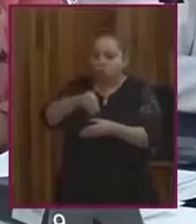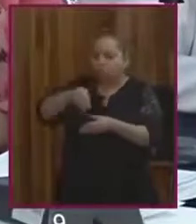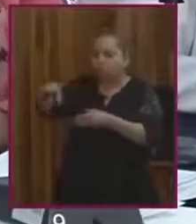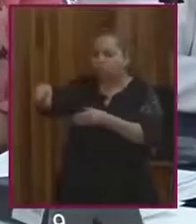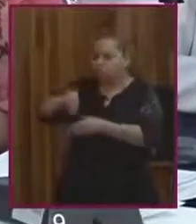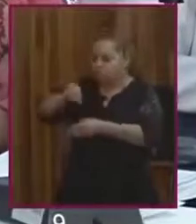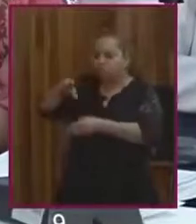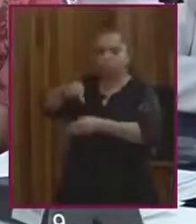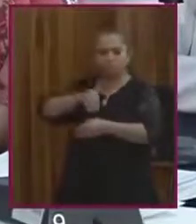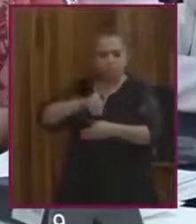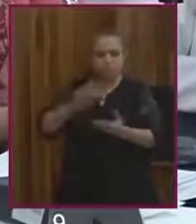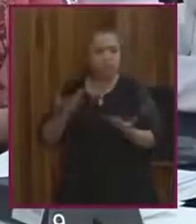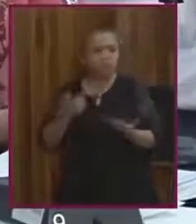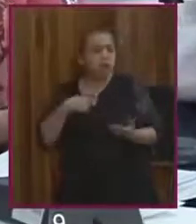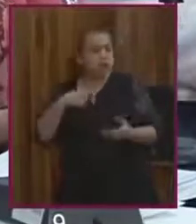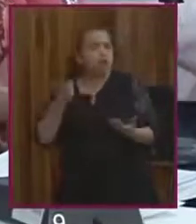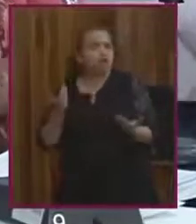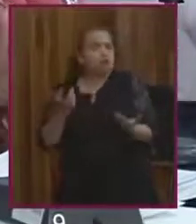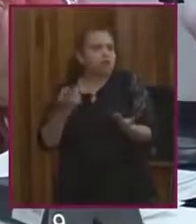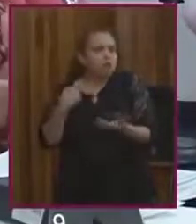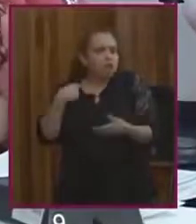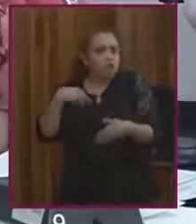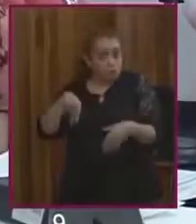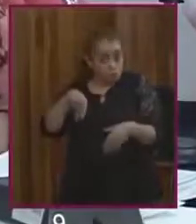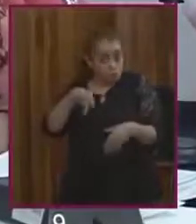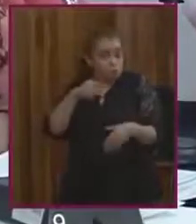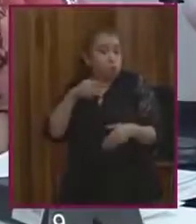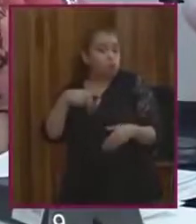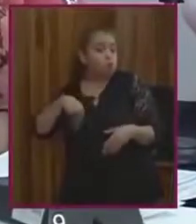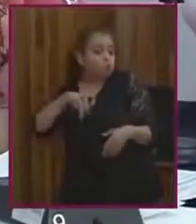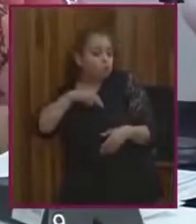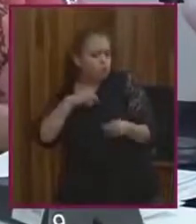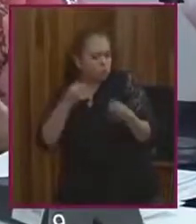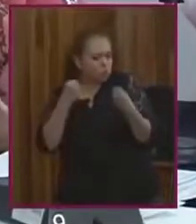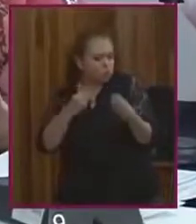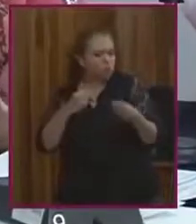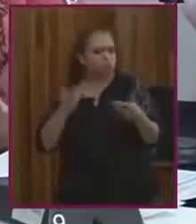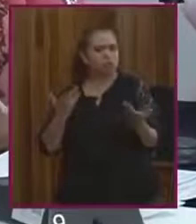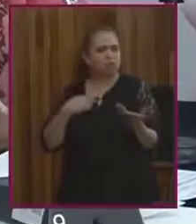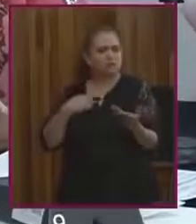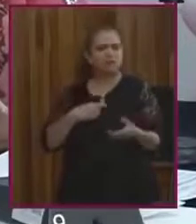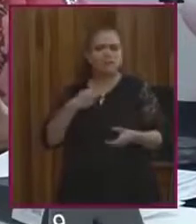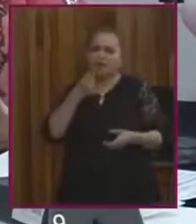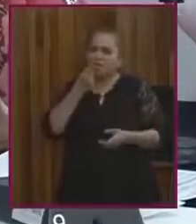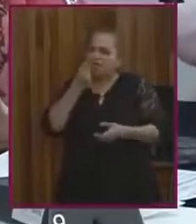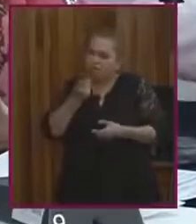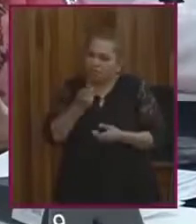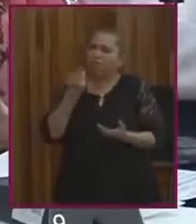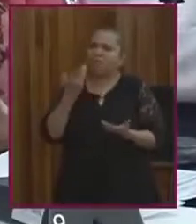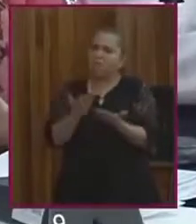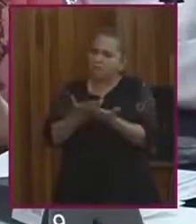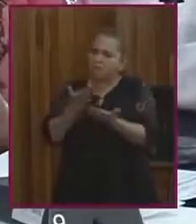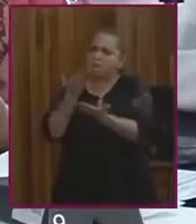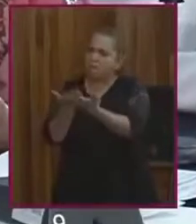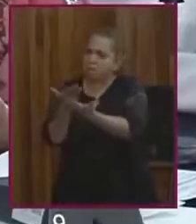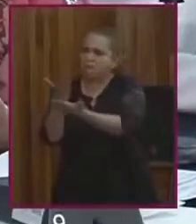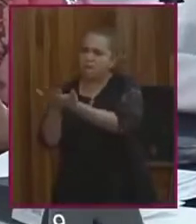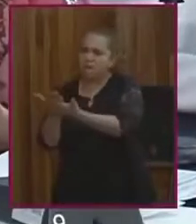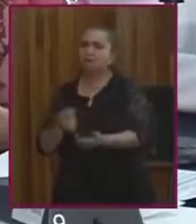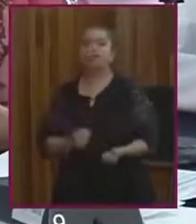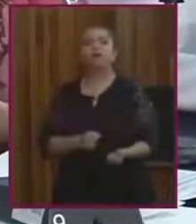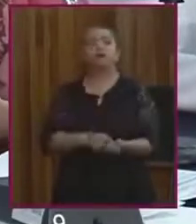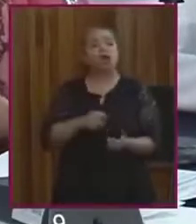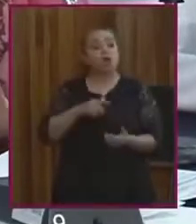hemos estado muchos reclamando desde hace tiempo. Ahora lo interesante es que usted nos dice, a ver, ¿cuál es la